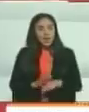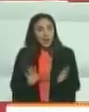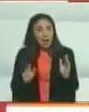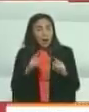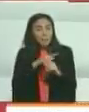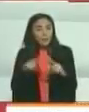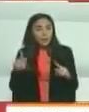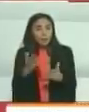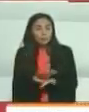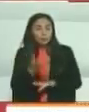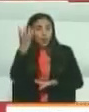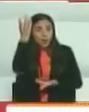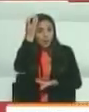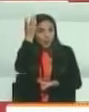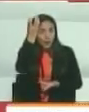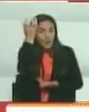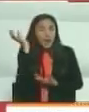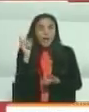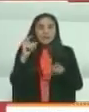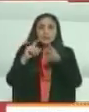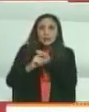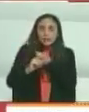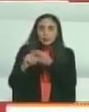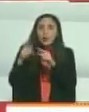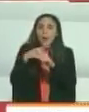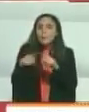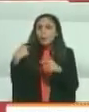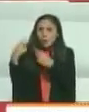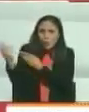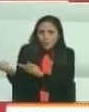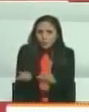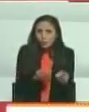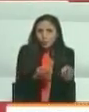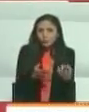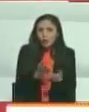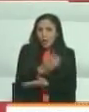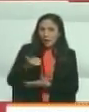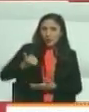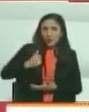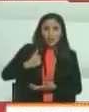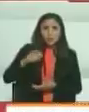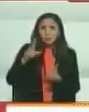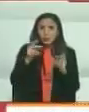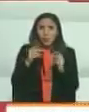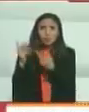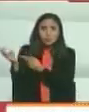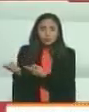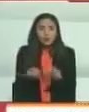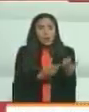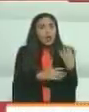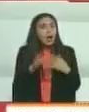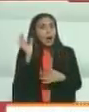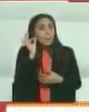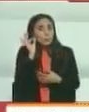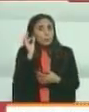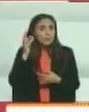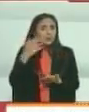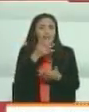No los, ni los invitó, ni los tomó en cuenta. Y además se casó con una muchacha que es